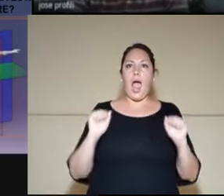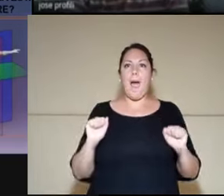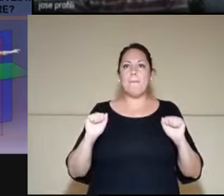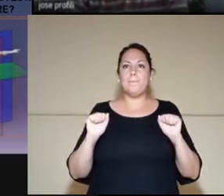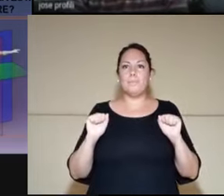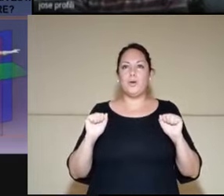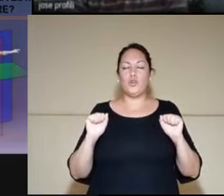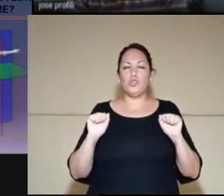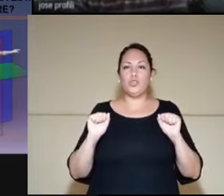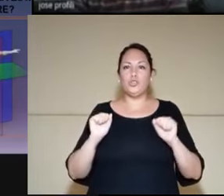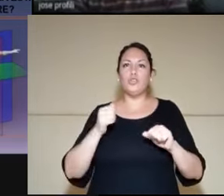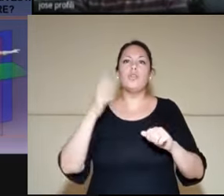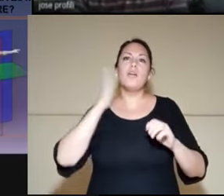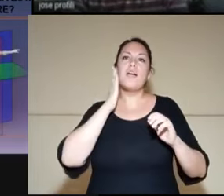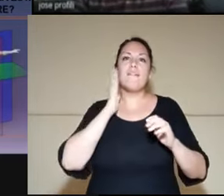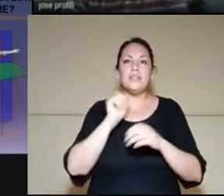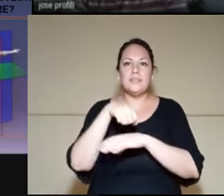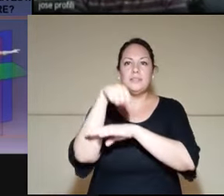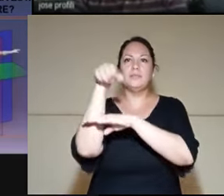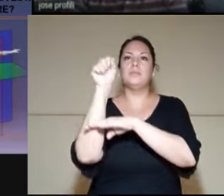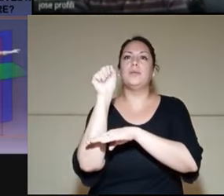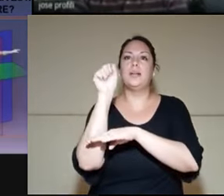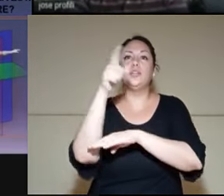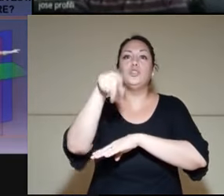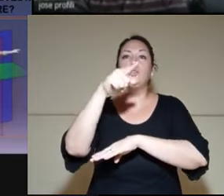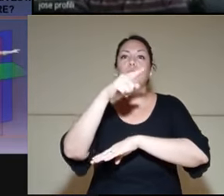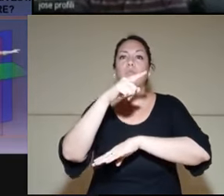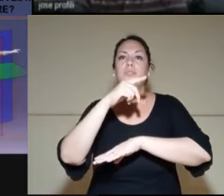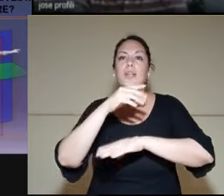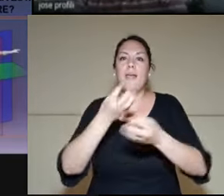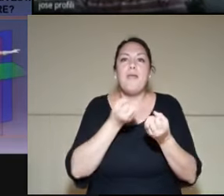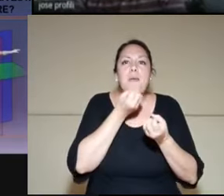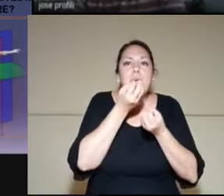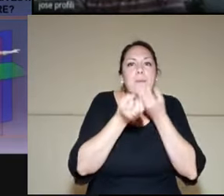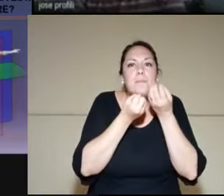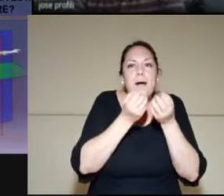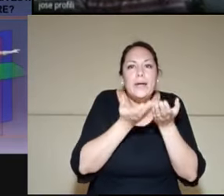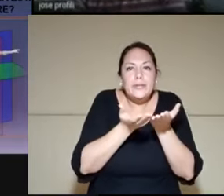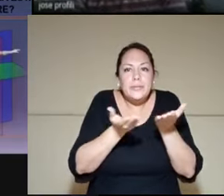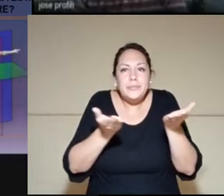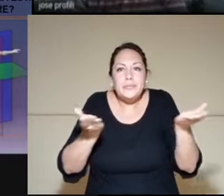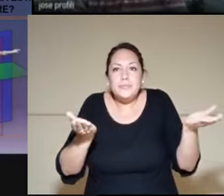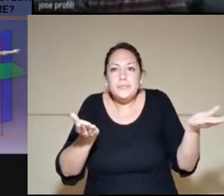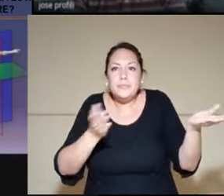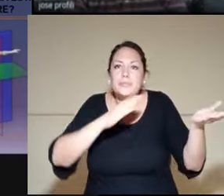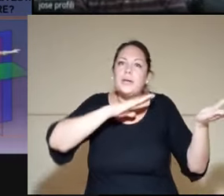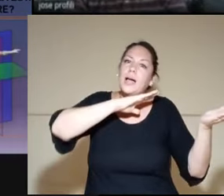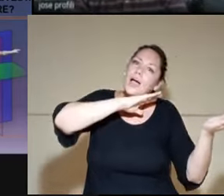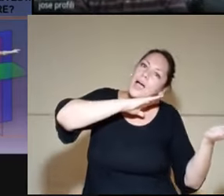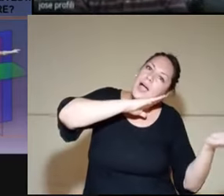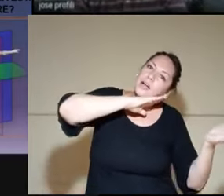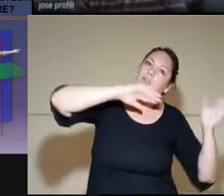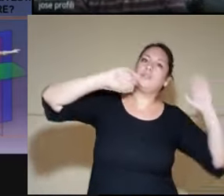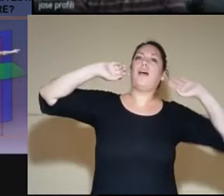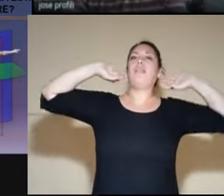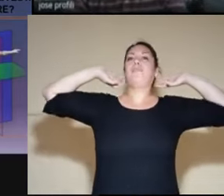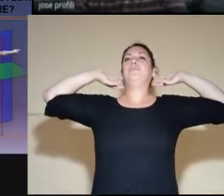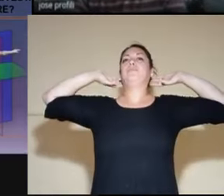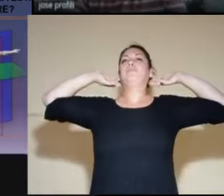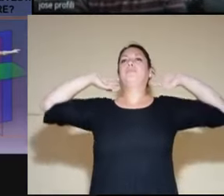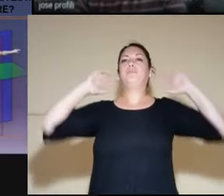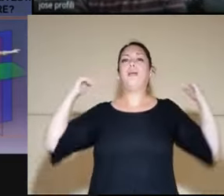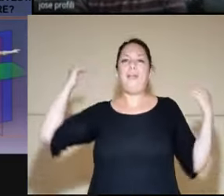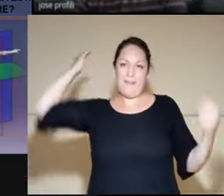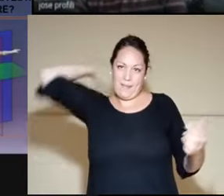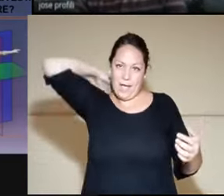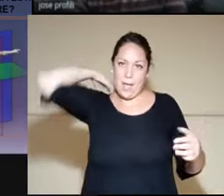una postura. Y si ustedes están tirados en el pasto, van a tener otra postura, donde tienen todo su cuerpo, su espalda